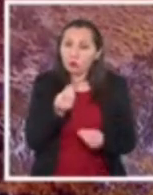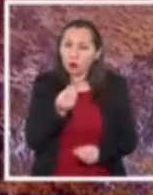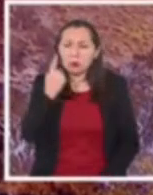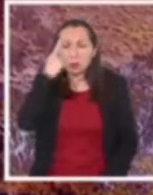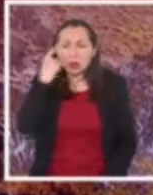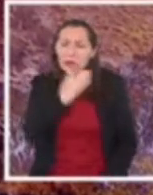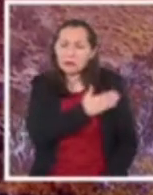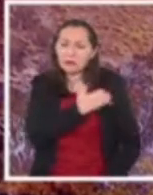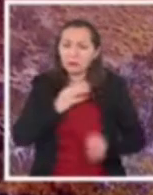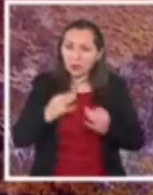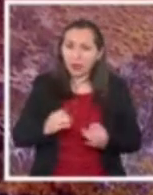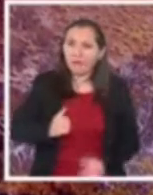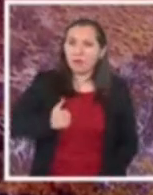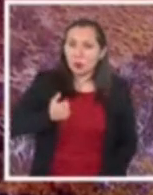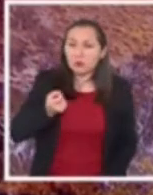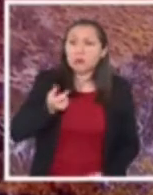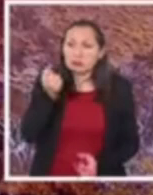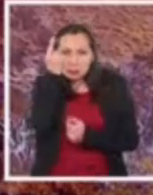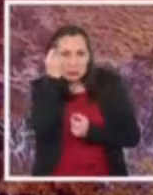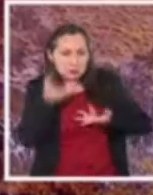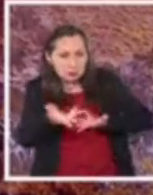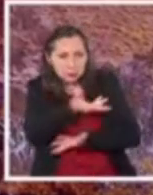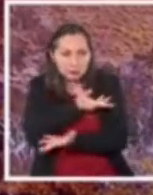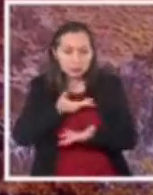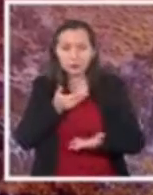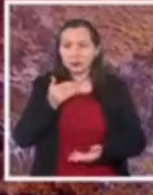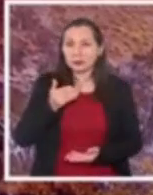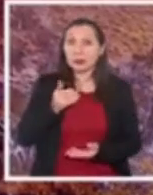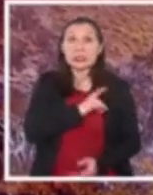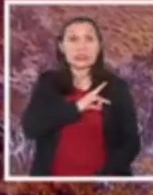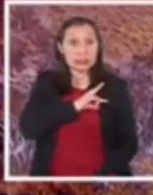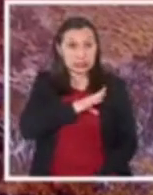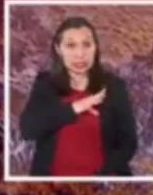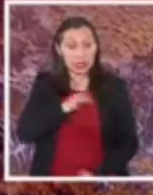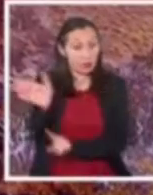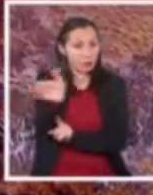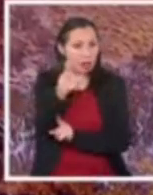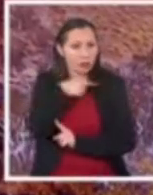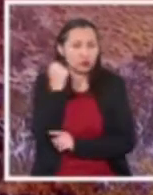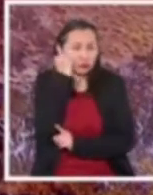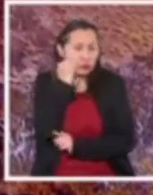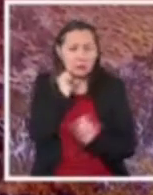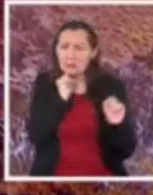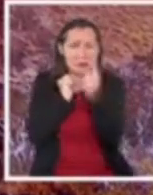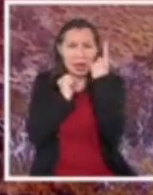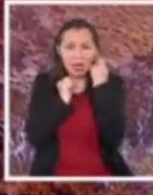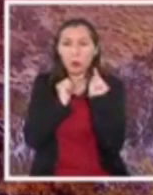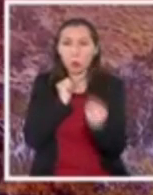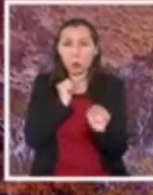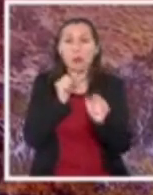fe con voluntad de entendimiento y poniendo a Chile a nuestra patria que queremos tanto por delante